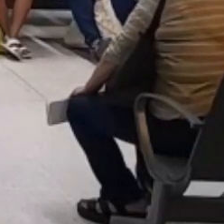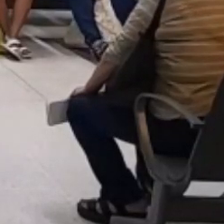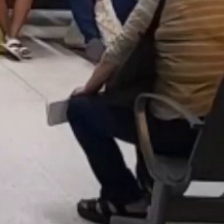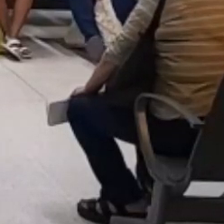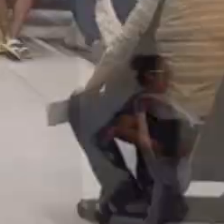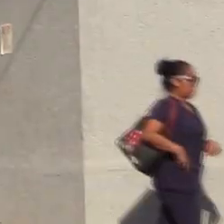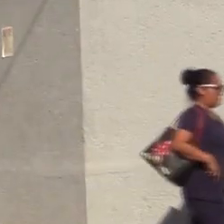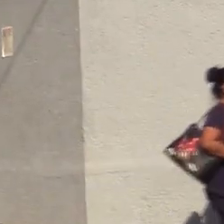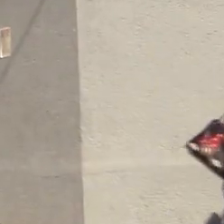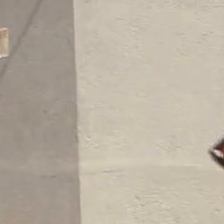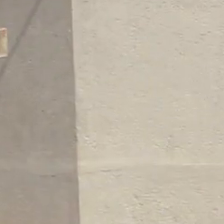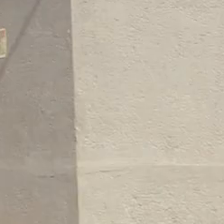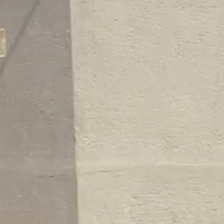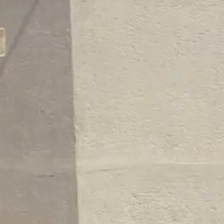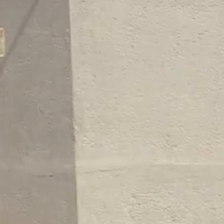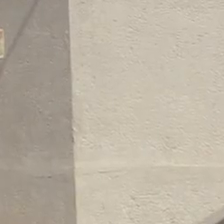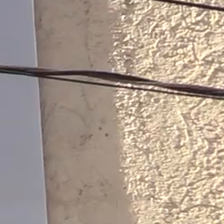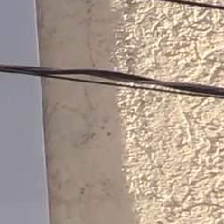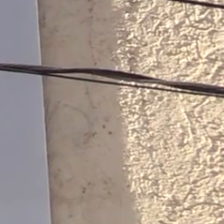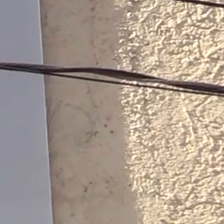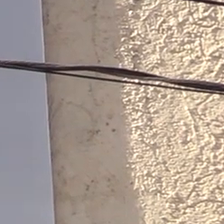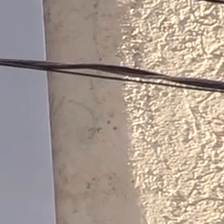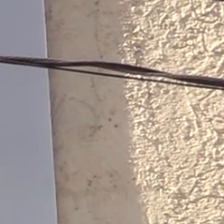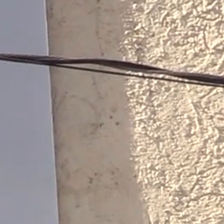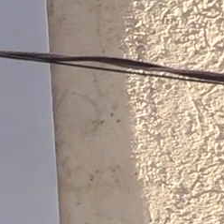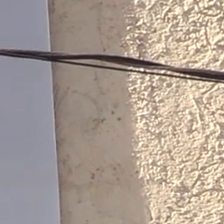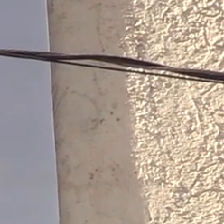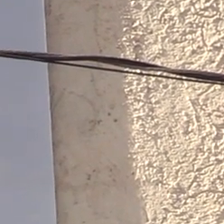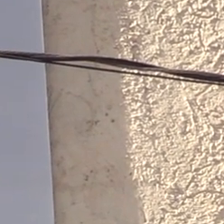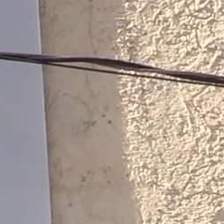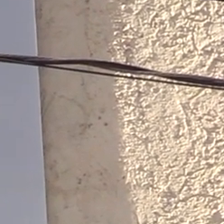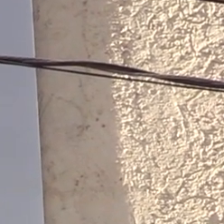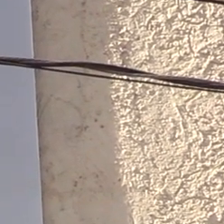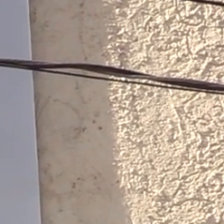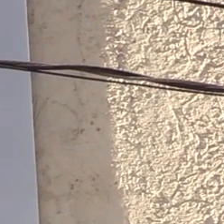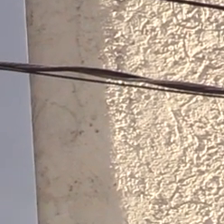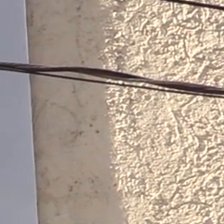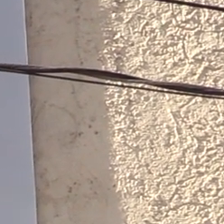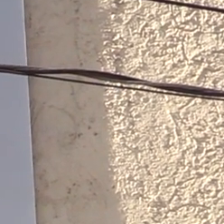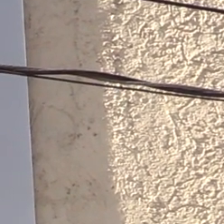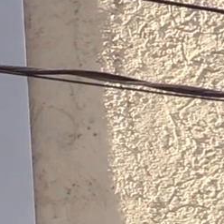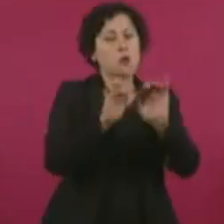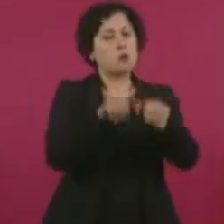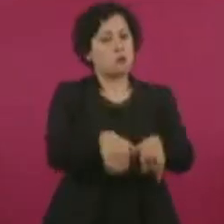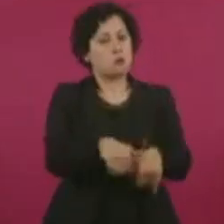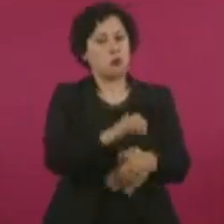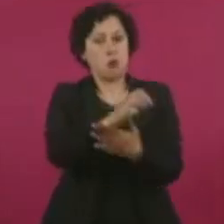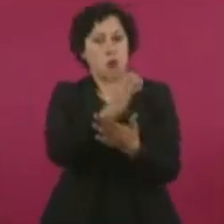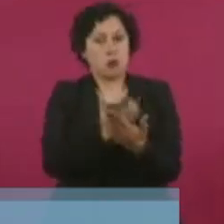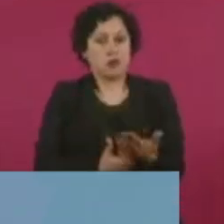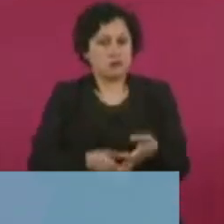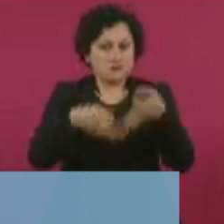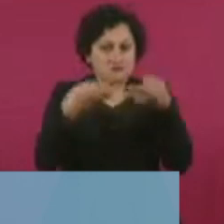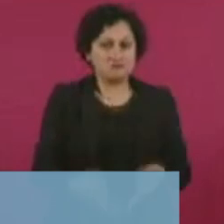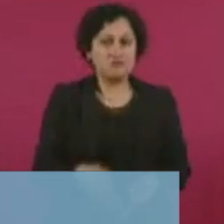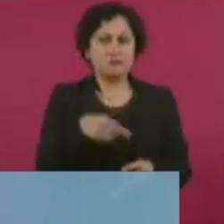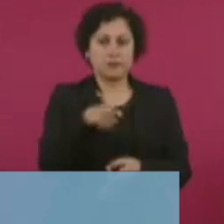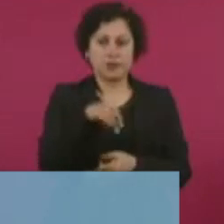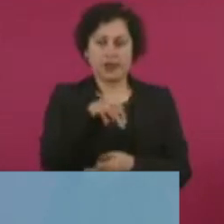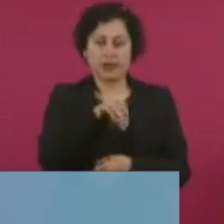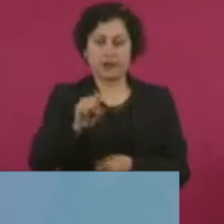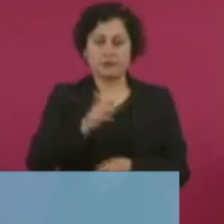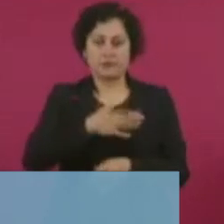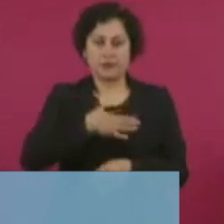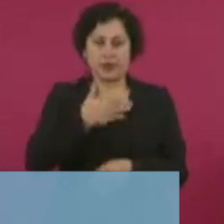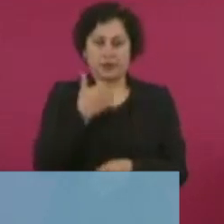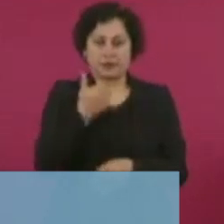expuso que en Guerrero se han contratado a 20 médicos la convocatoria continúa abierta Estas son las especialidades